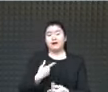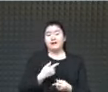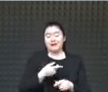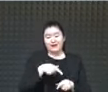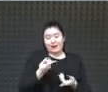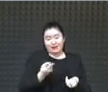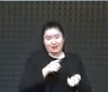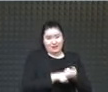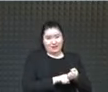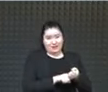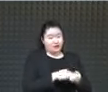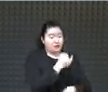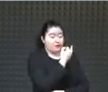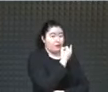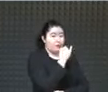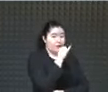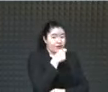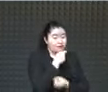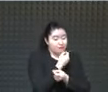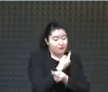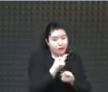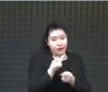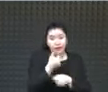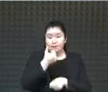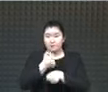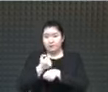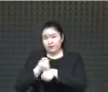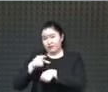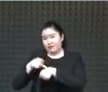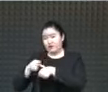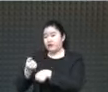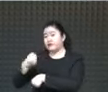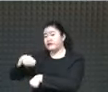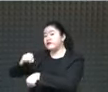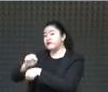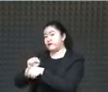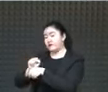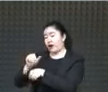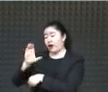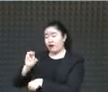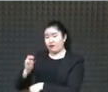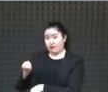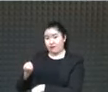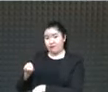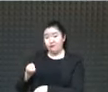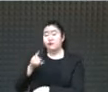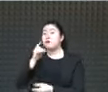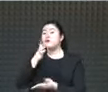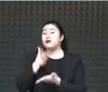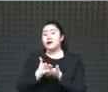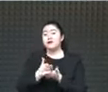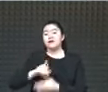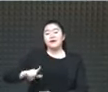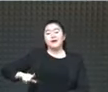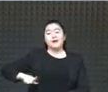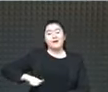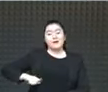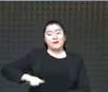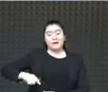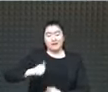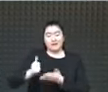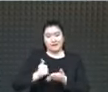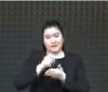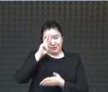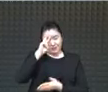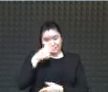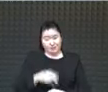básica, preescolar, primaria, secundaria, centros de atención múltiple, públicos de la Ciudad de México. En